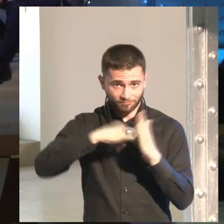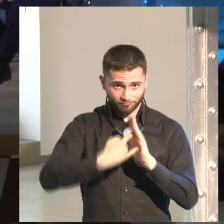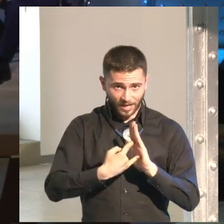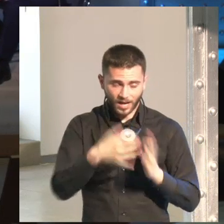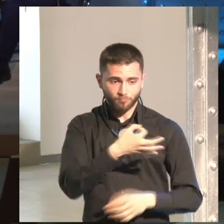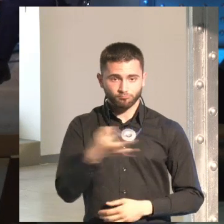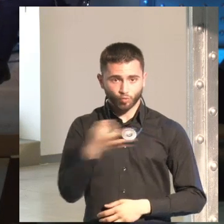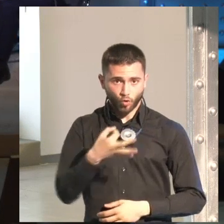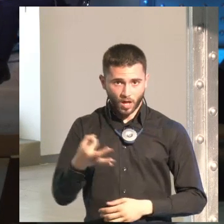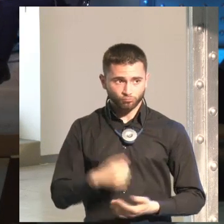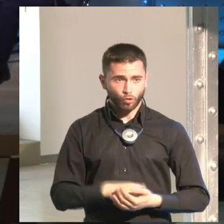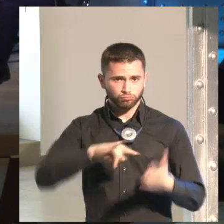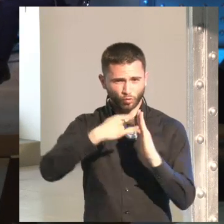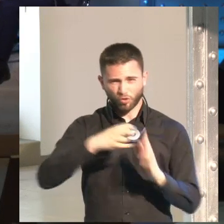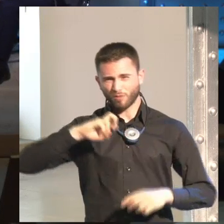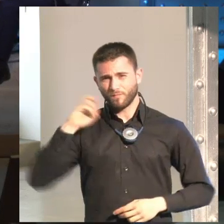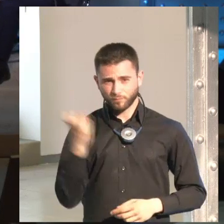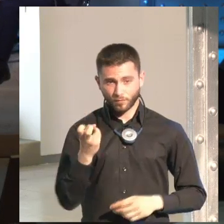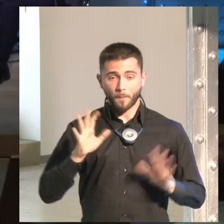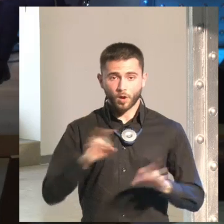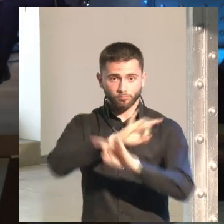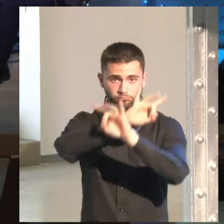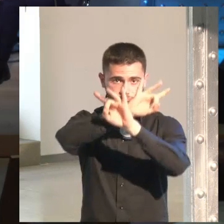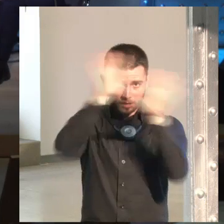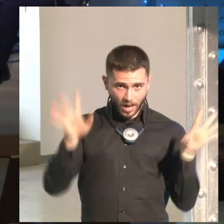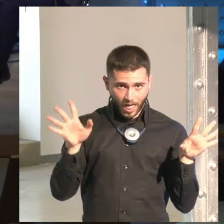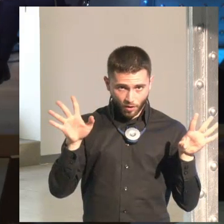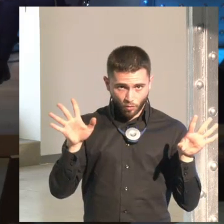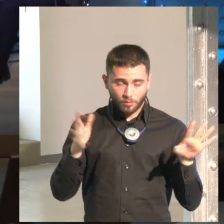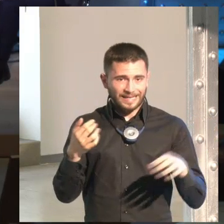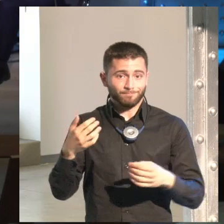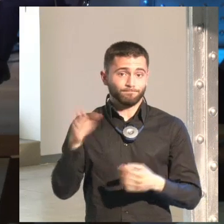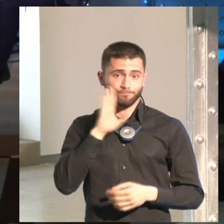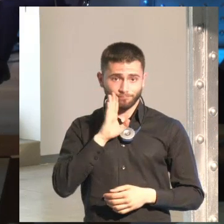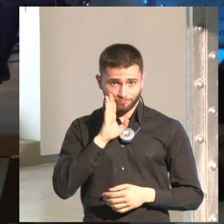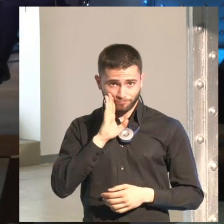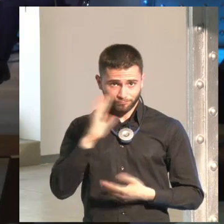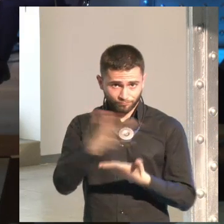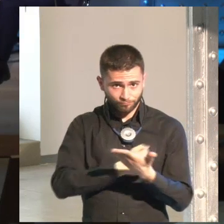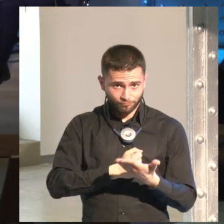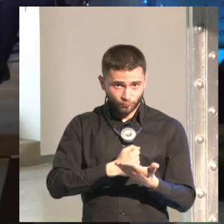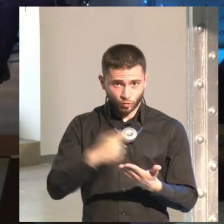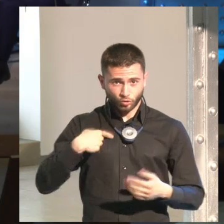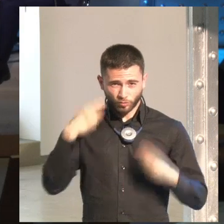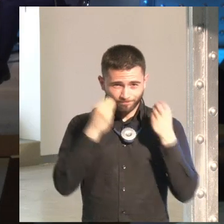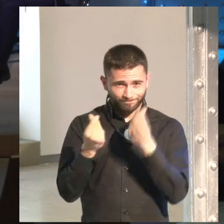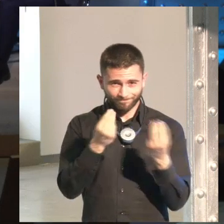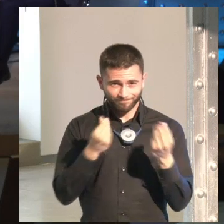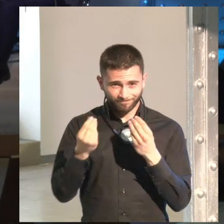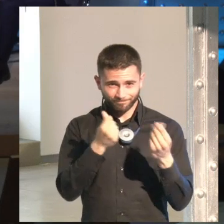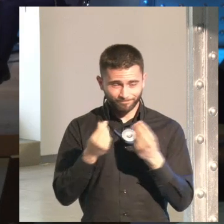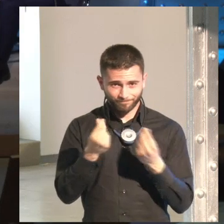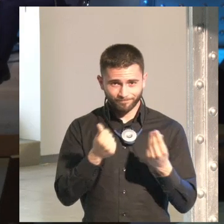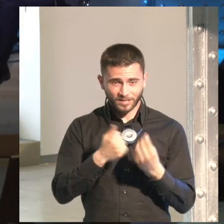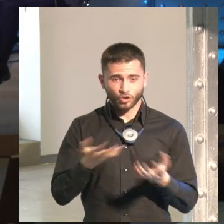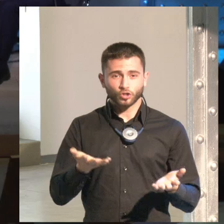serán correctas, hay múltiples soluciones, pero lo que es claro también es que todo esto, intuyo yo, sin que existan